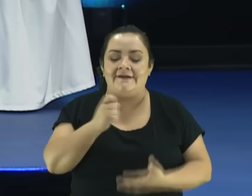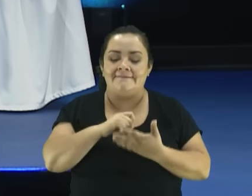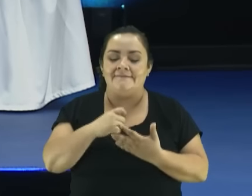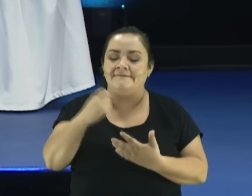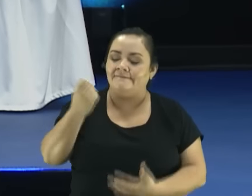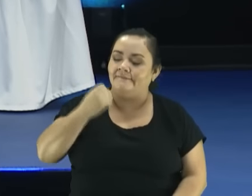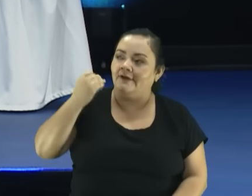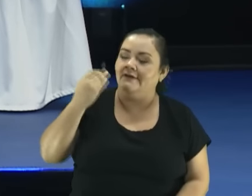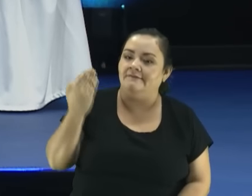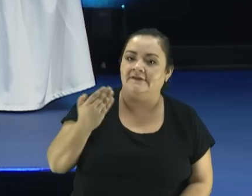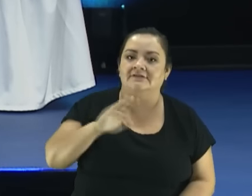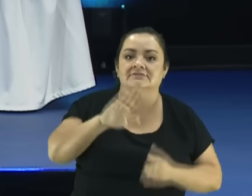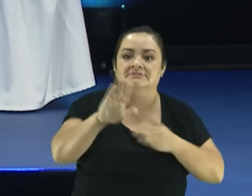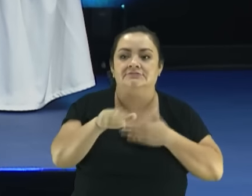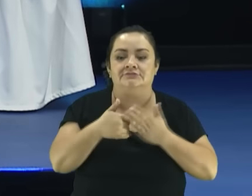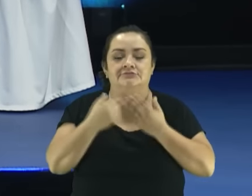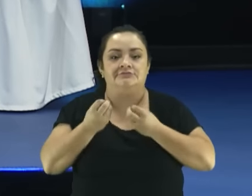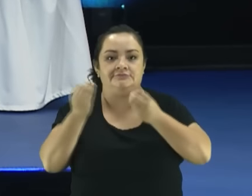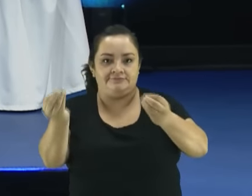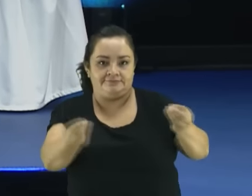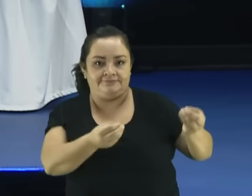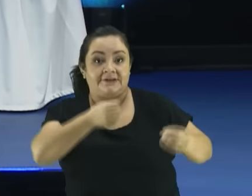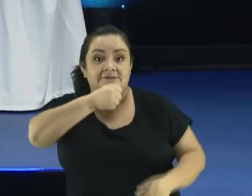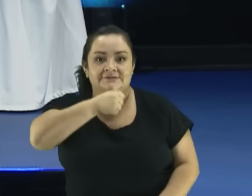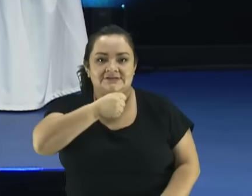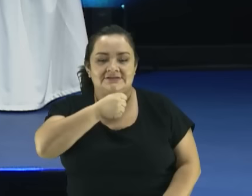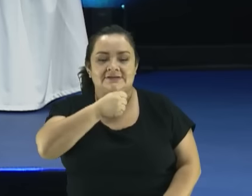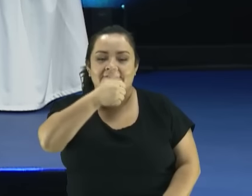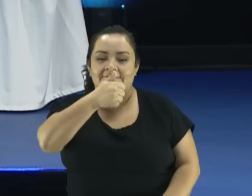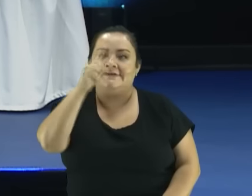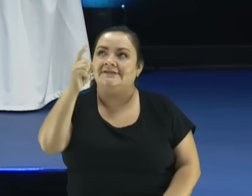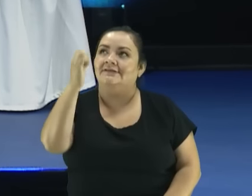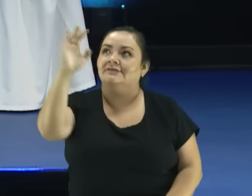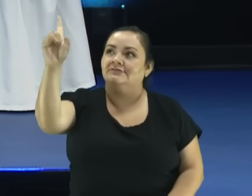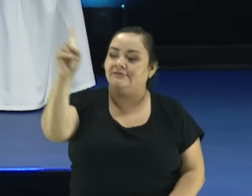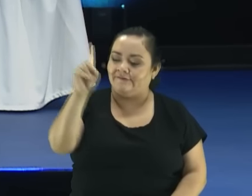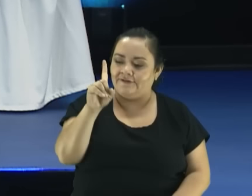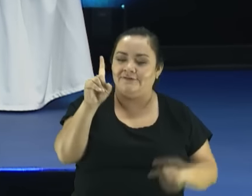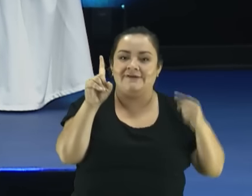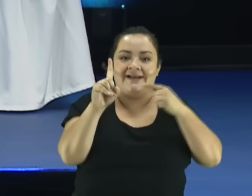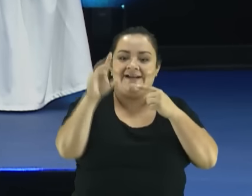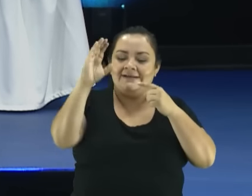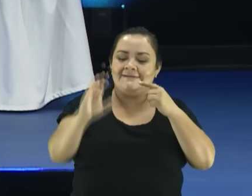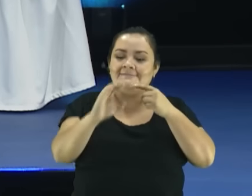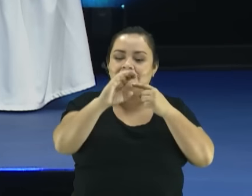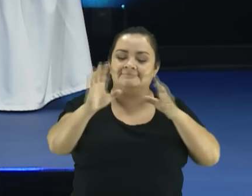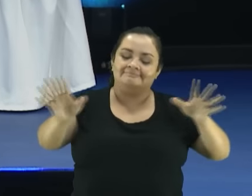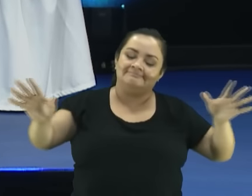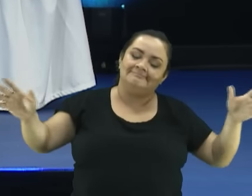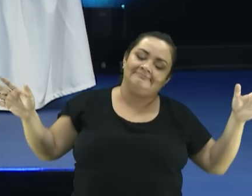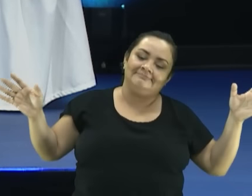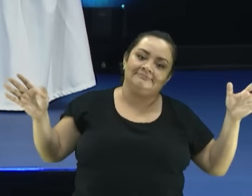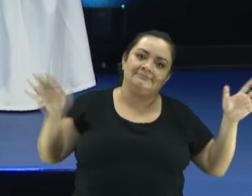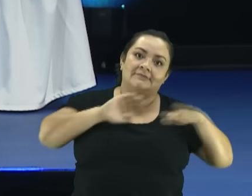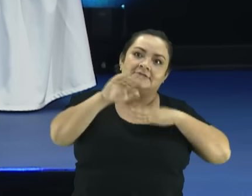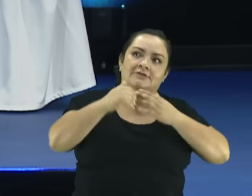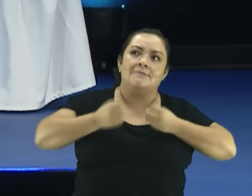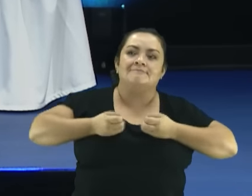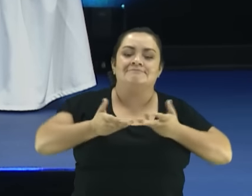recibida por todos y la noticia es que cristo vino a ofrecer su vida por muchos eso dice la